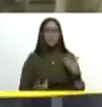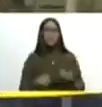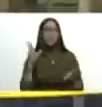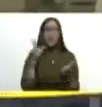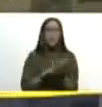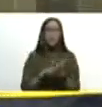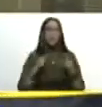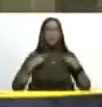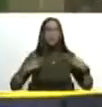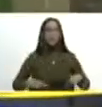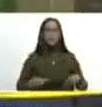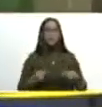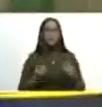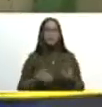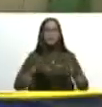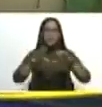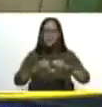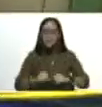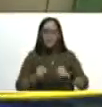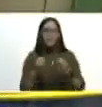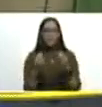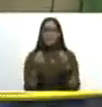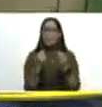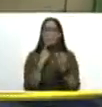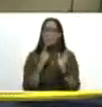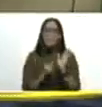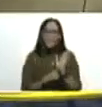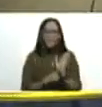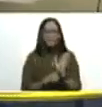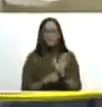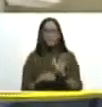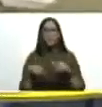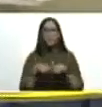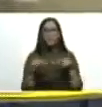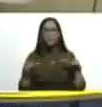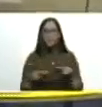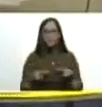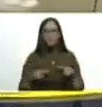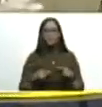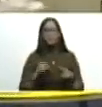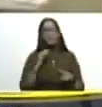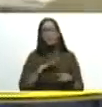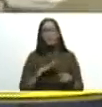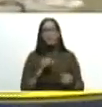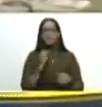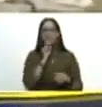recursos para poder intervenir totalmente este espacio que estaba, bueno, totalmente